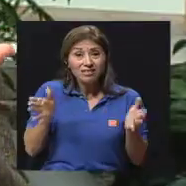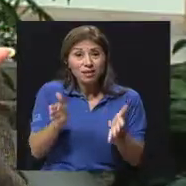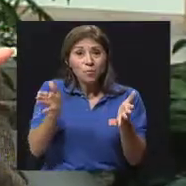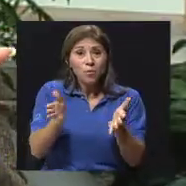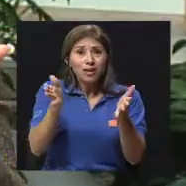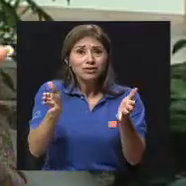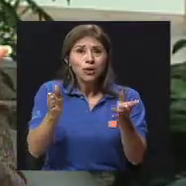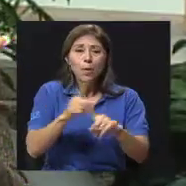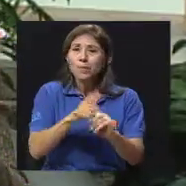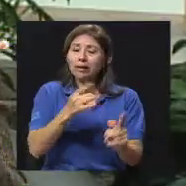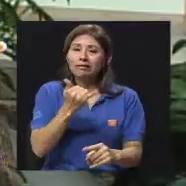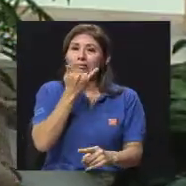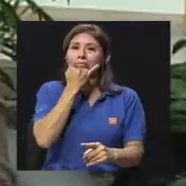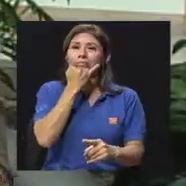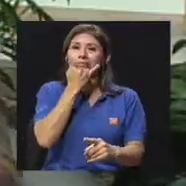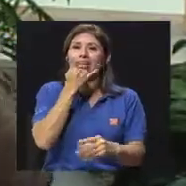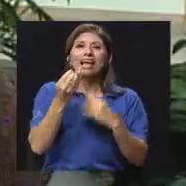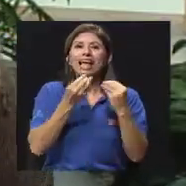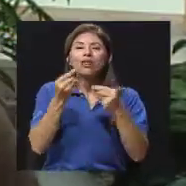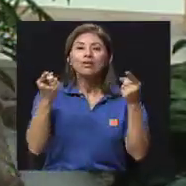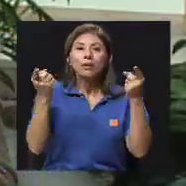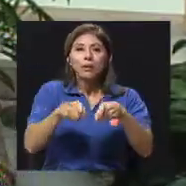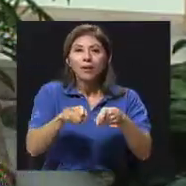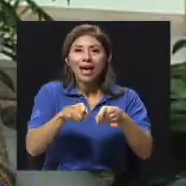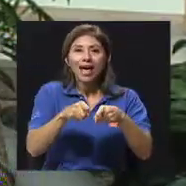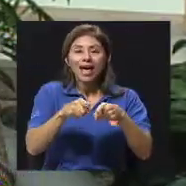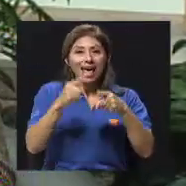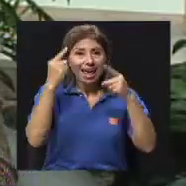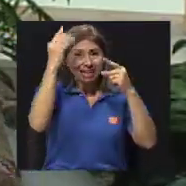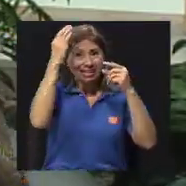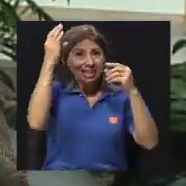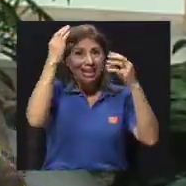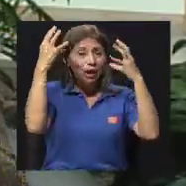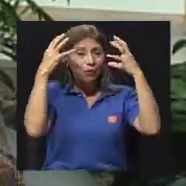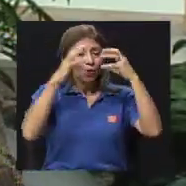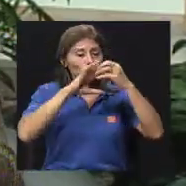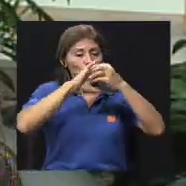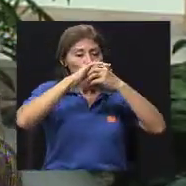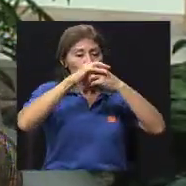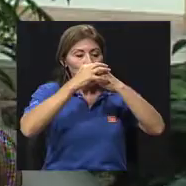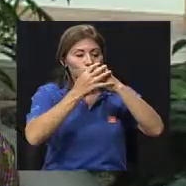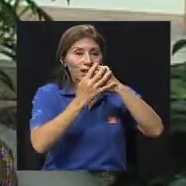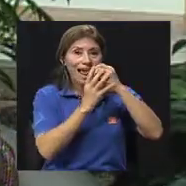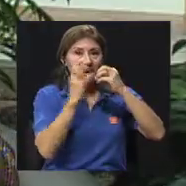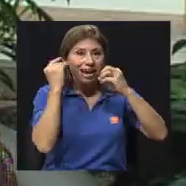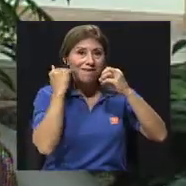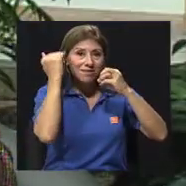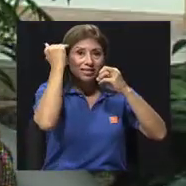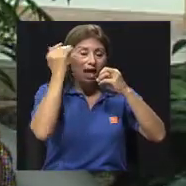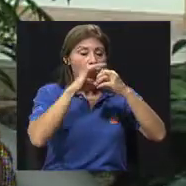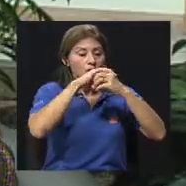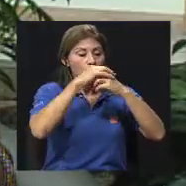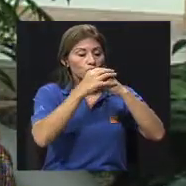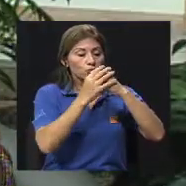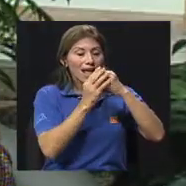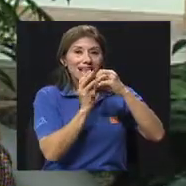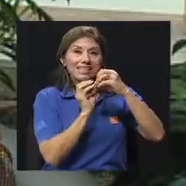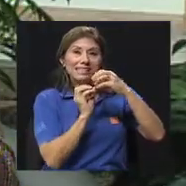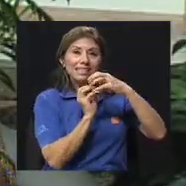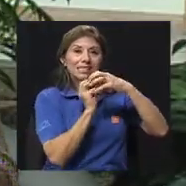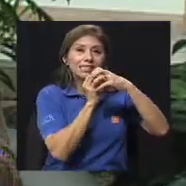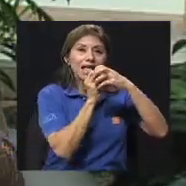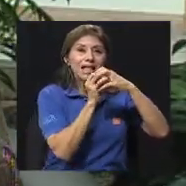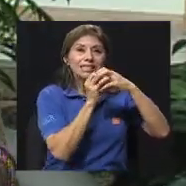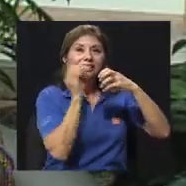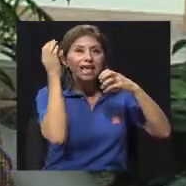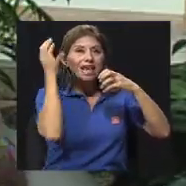lo que están provocando es que el cerebro choque con la corteza cerebral. Entonces el cerebro del niño es el tamaño del puño del bebé o del chiquito